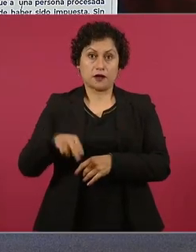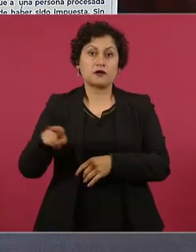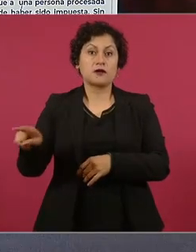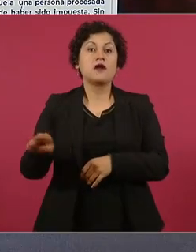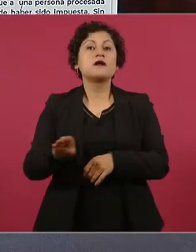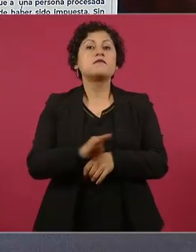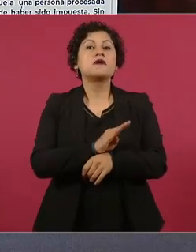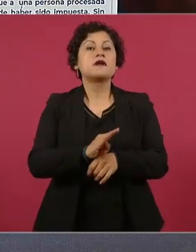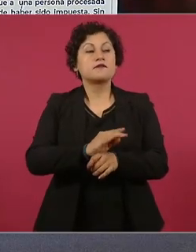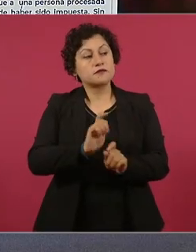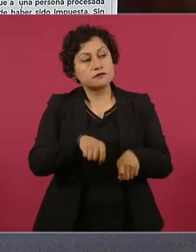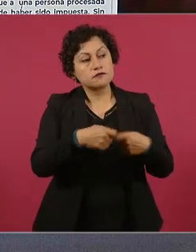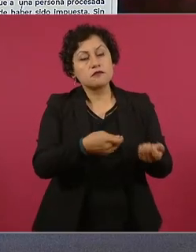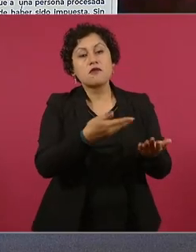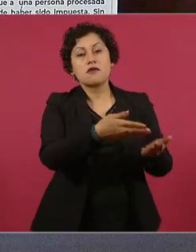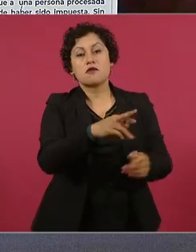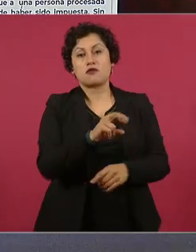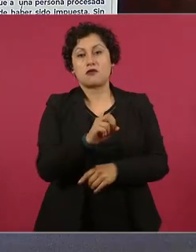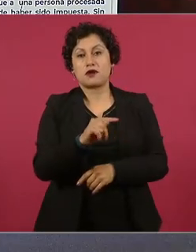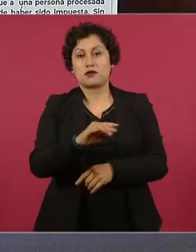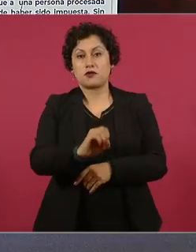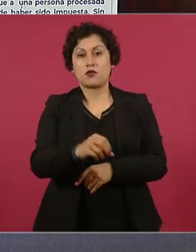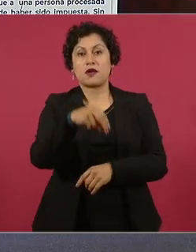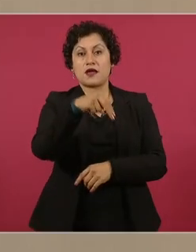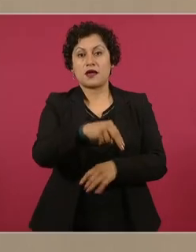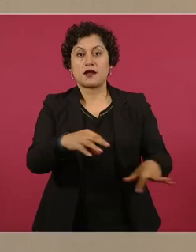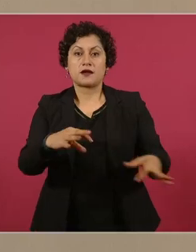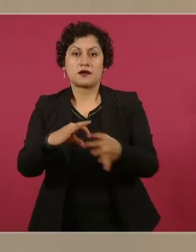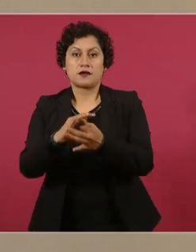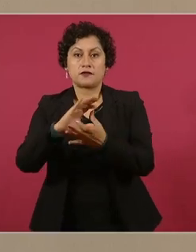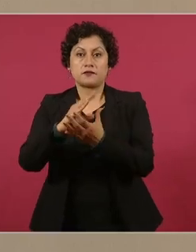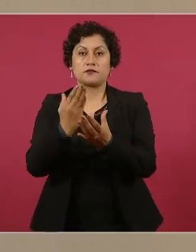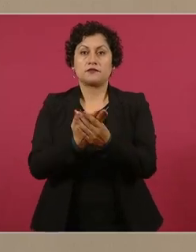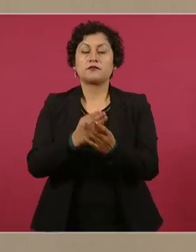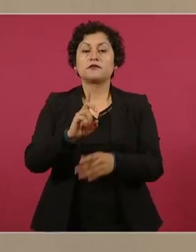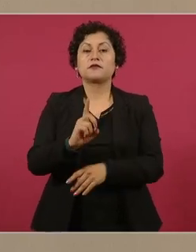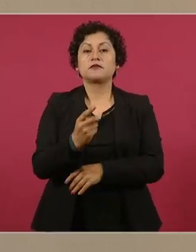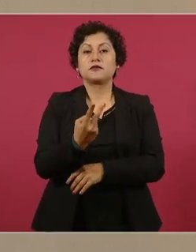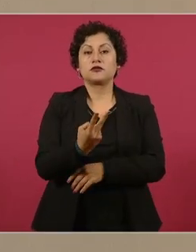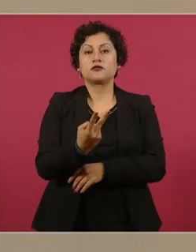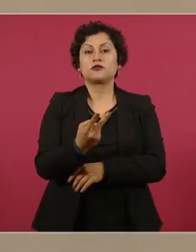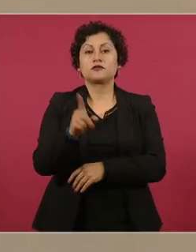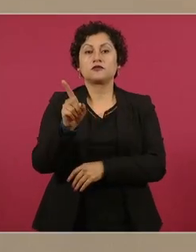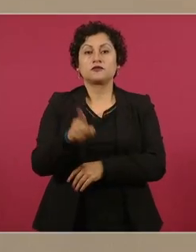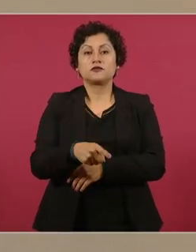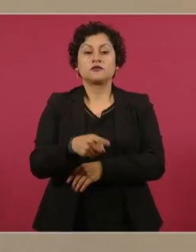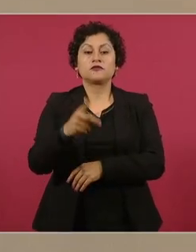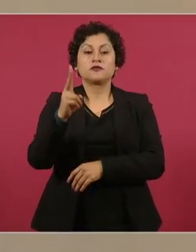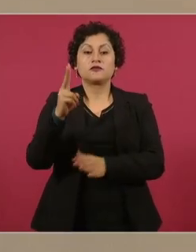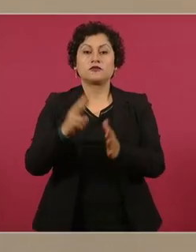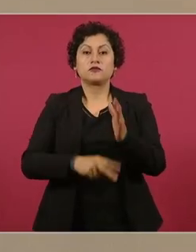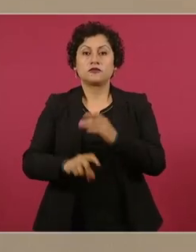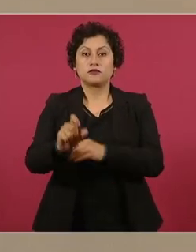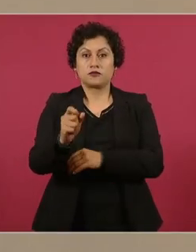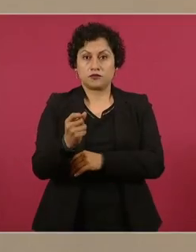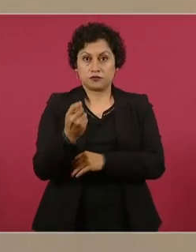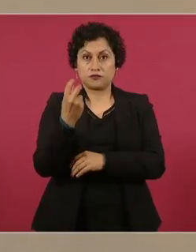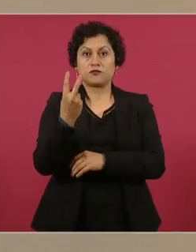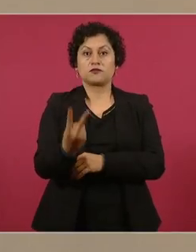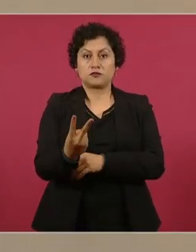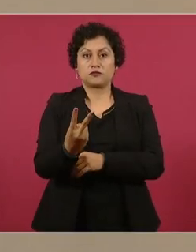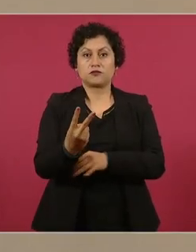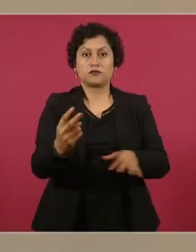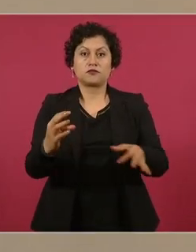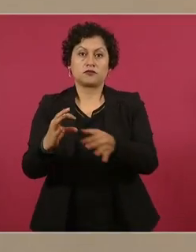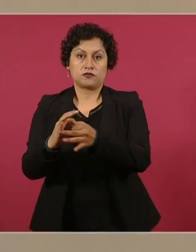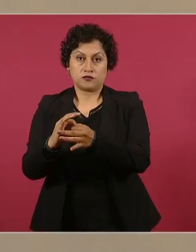a Roberto N., bajo la jurisprudencia 32 diagonal 2022, que en armonía con